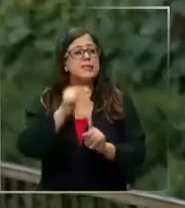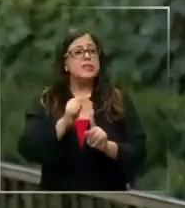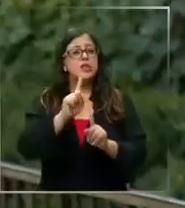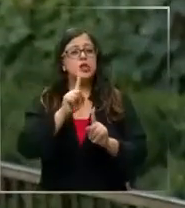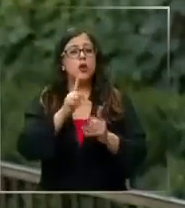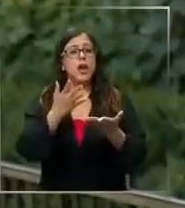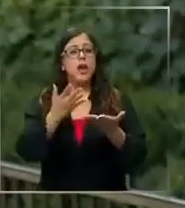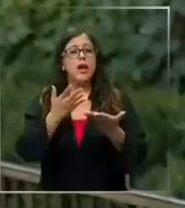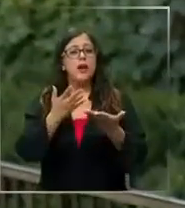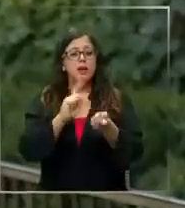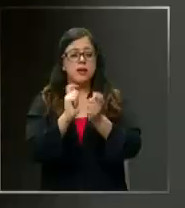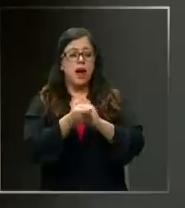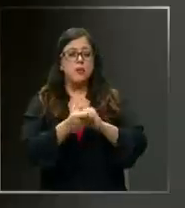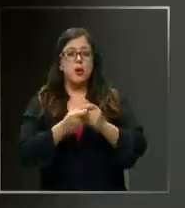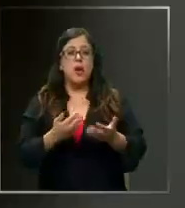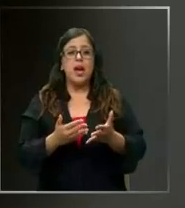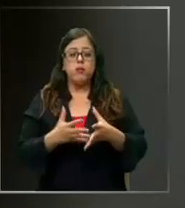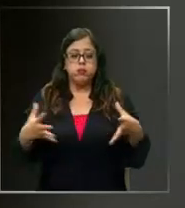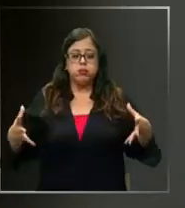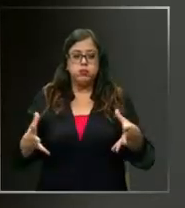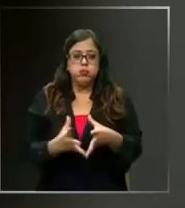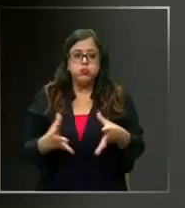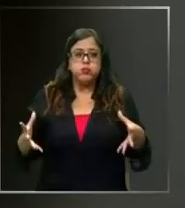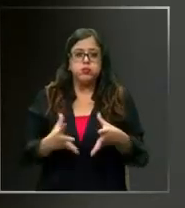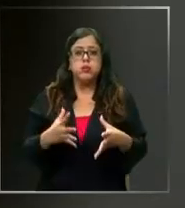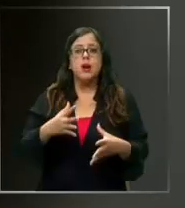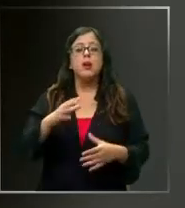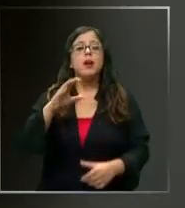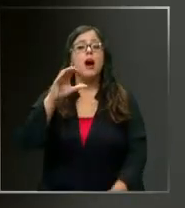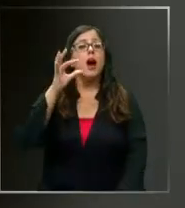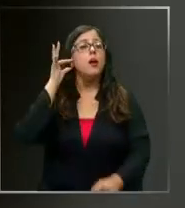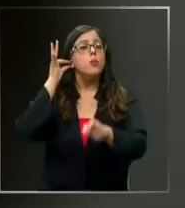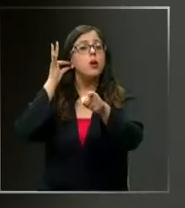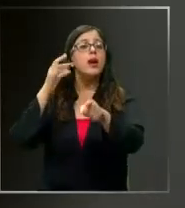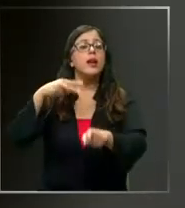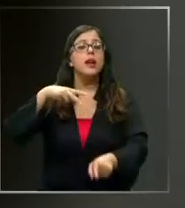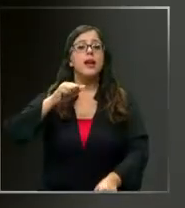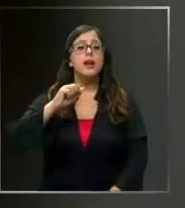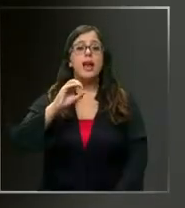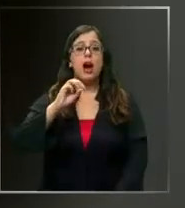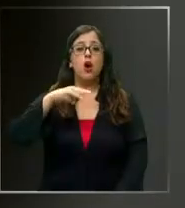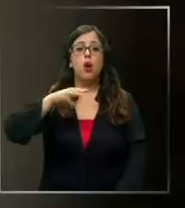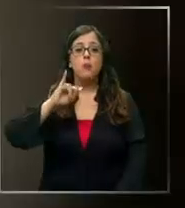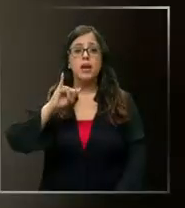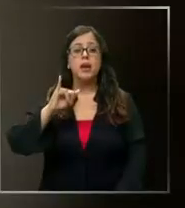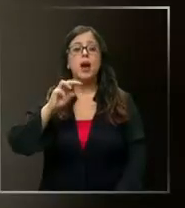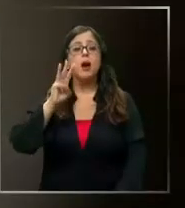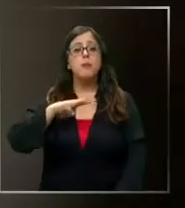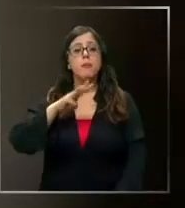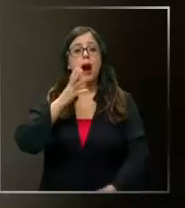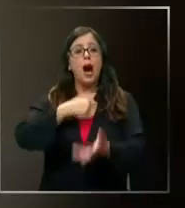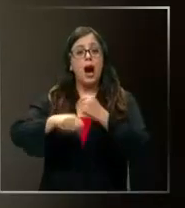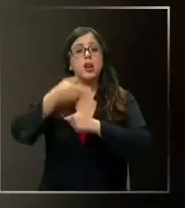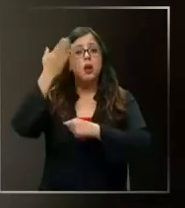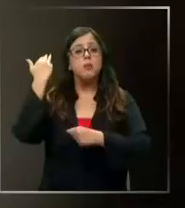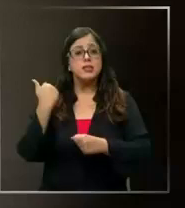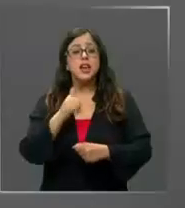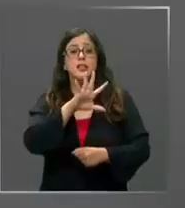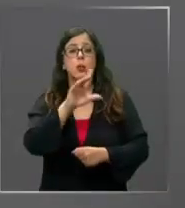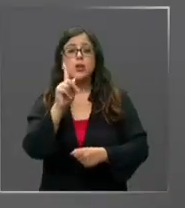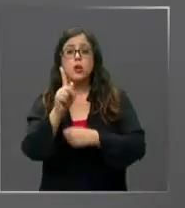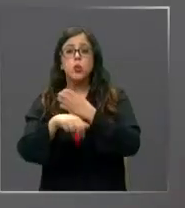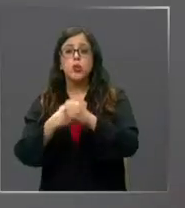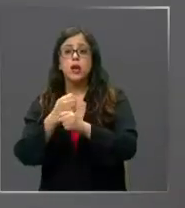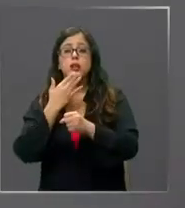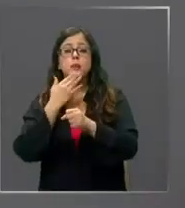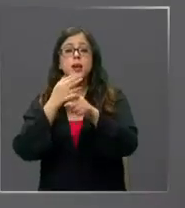peso para no dejar de trabajar. Naomi Campbell el año pasado anunció que fue madre a los 51 años. Khloe Kardashian mostró todo el proceso